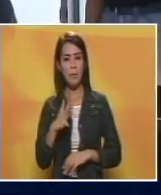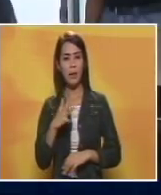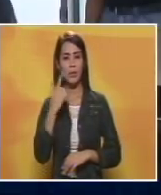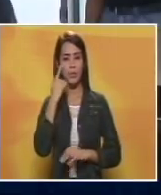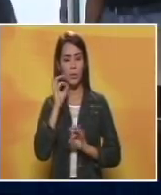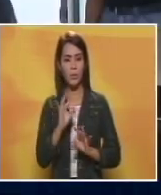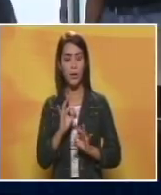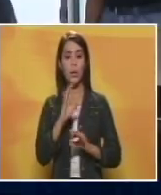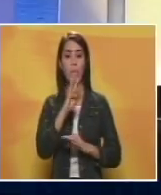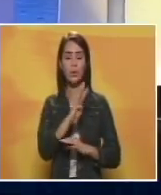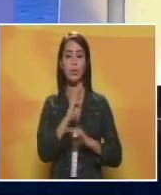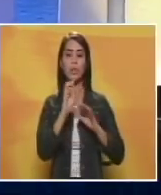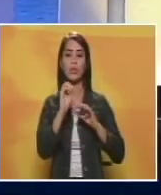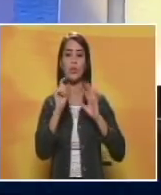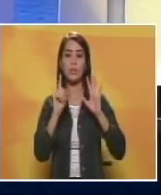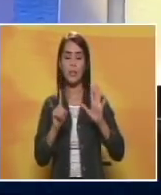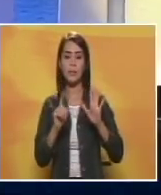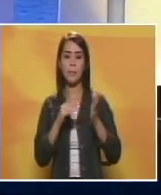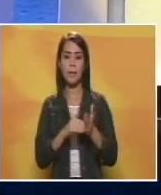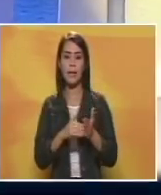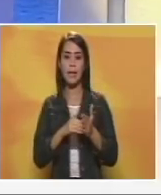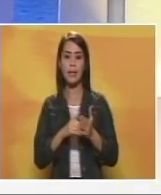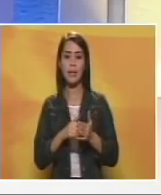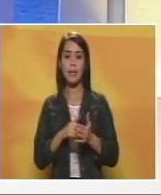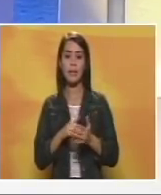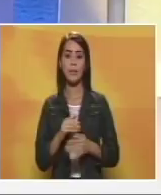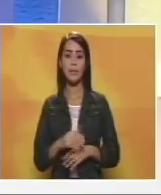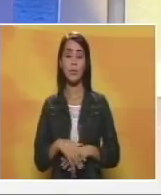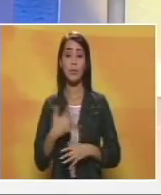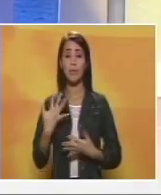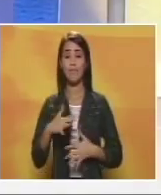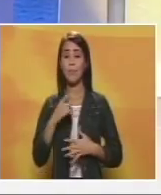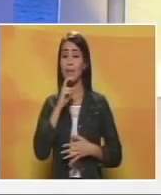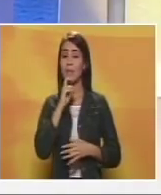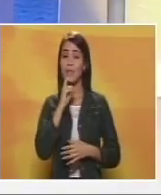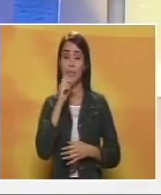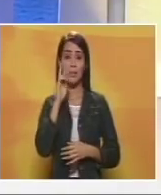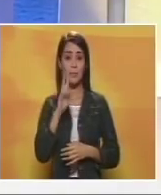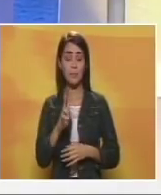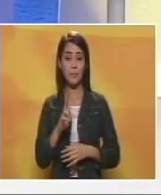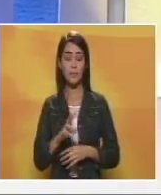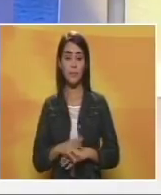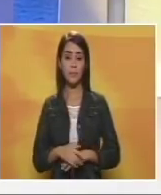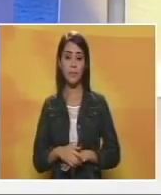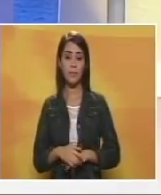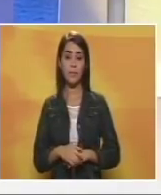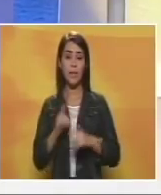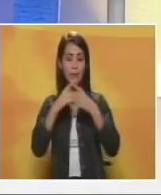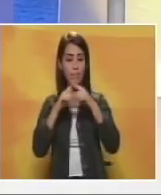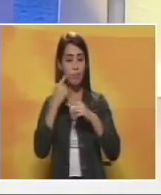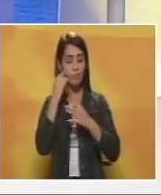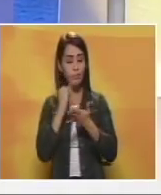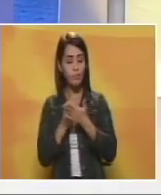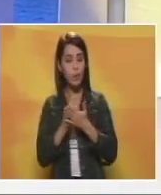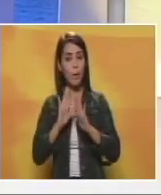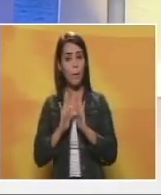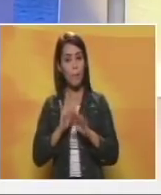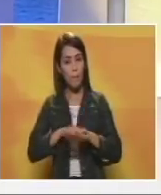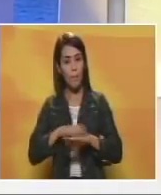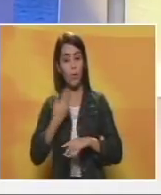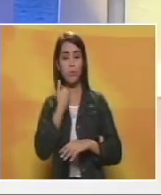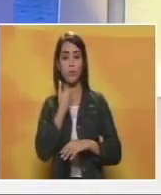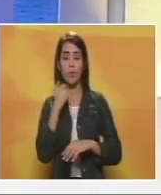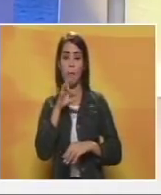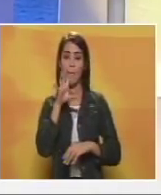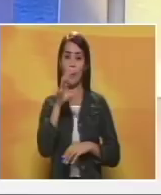dieron 406.000 casos, aunque aseveró que es una cifra muy difícil de verificar, dado que el sistema epidemiológico del país es, a